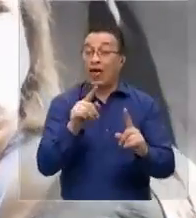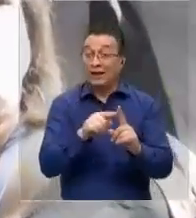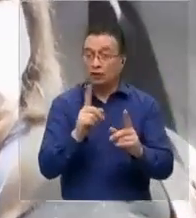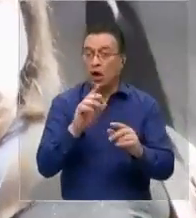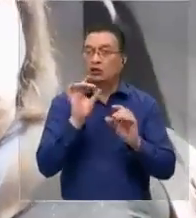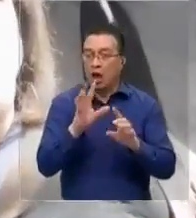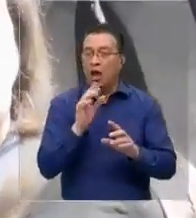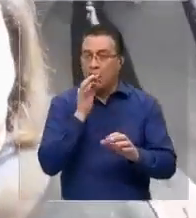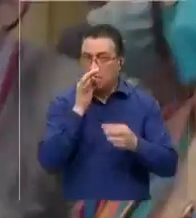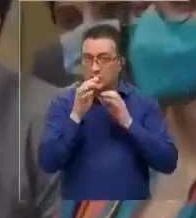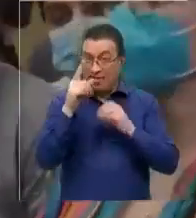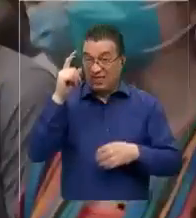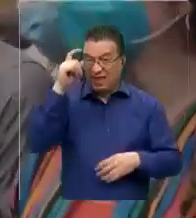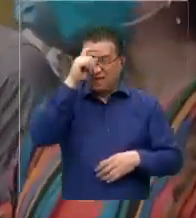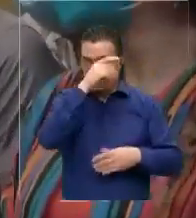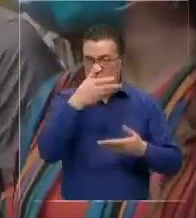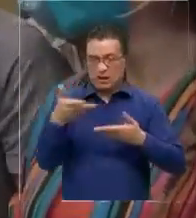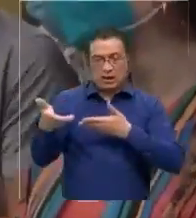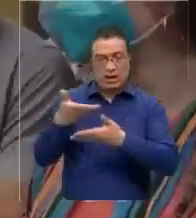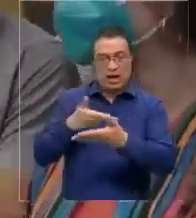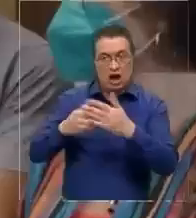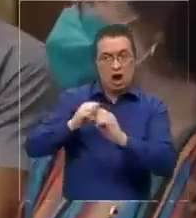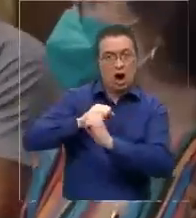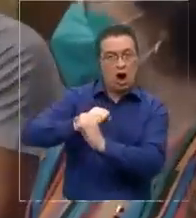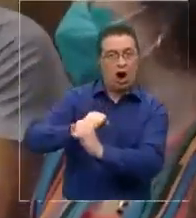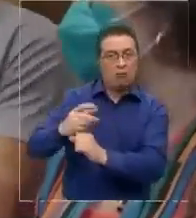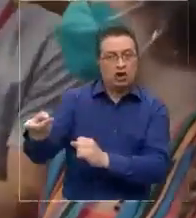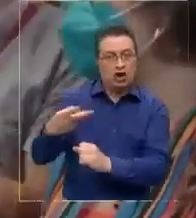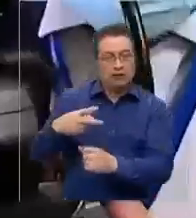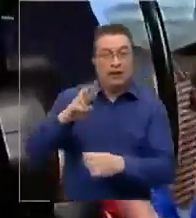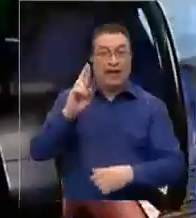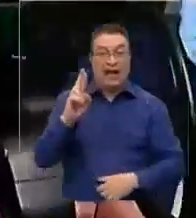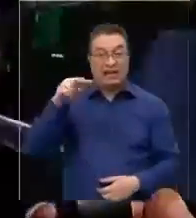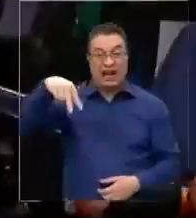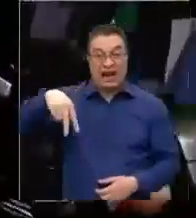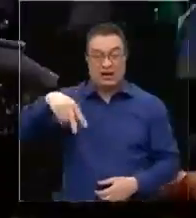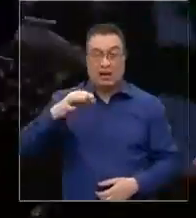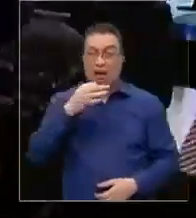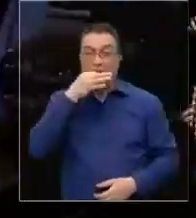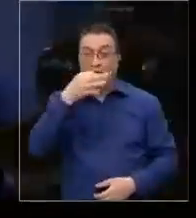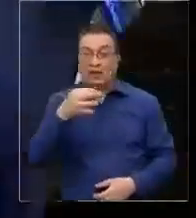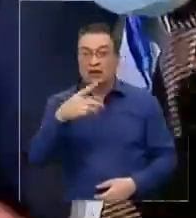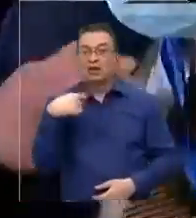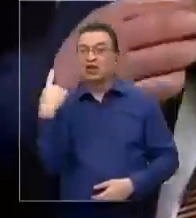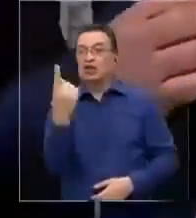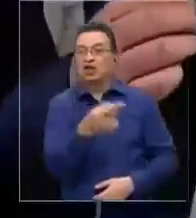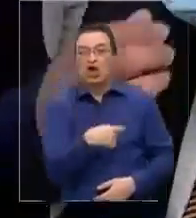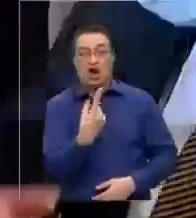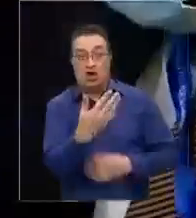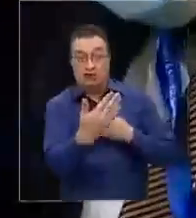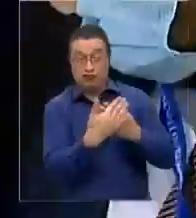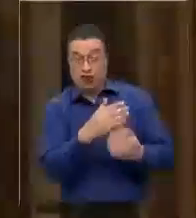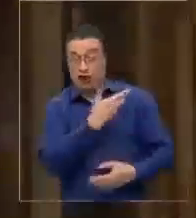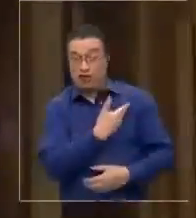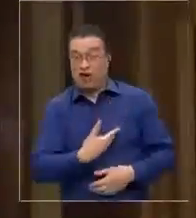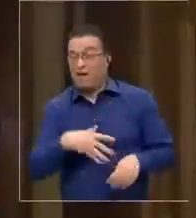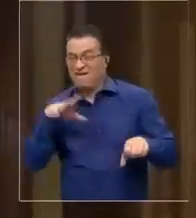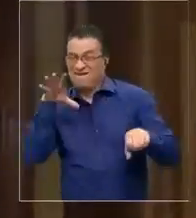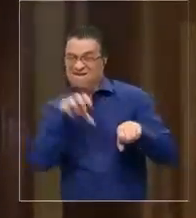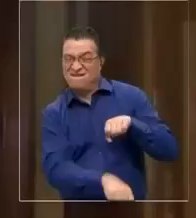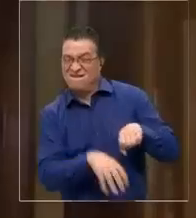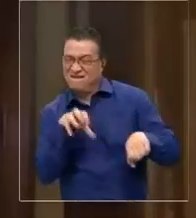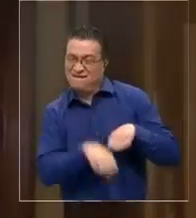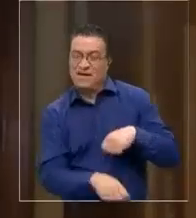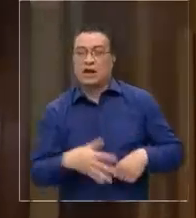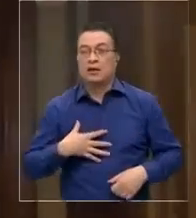se vislumbra una difícil relación con la oposición. Desde RN llamaron incluso a atrofiar al próximo gobierno. Yo lo que